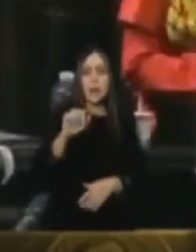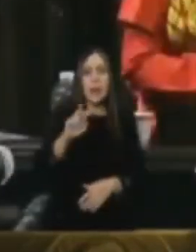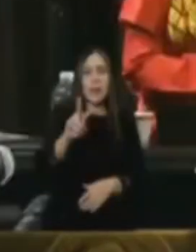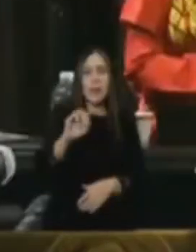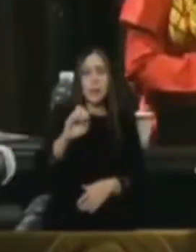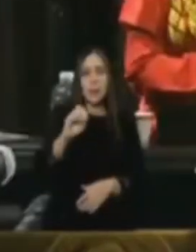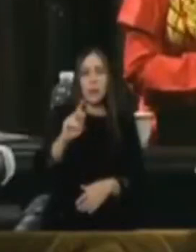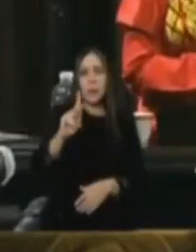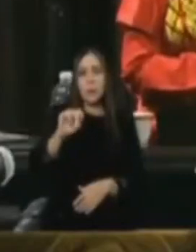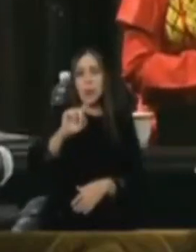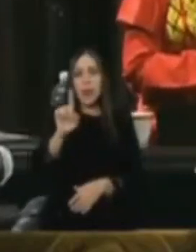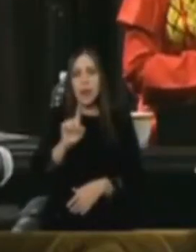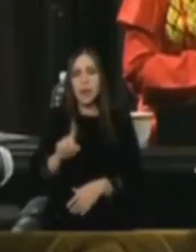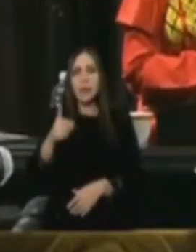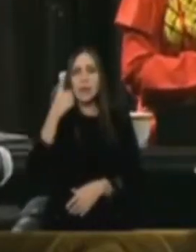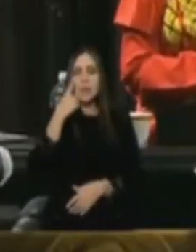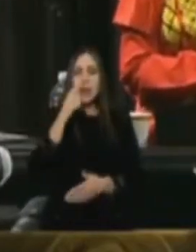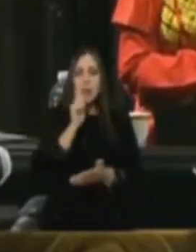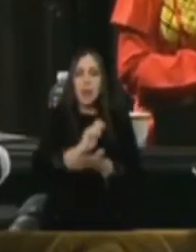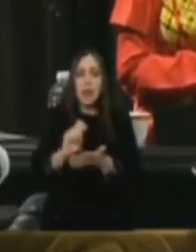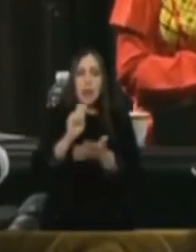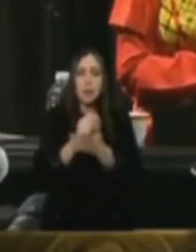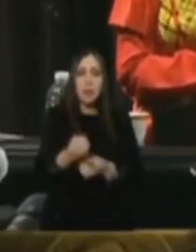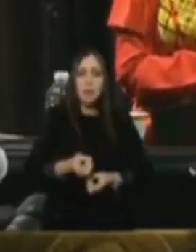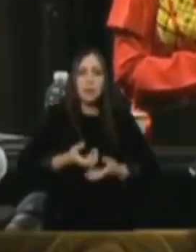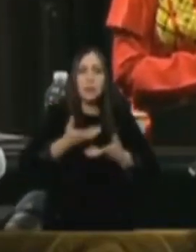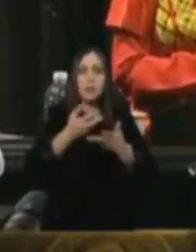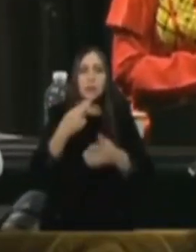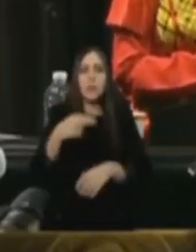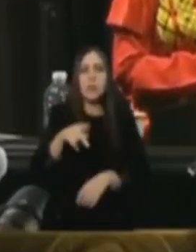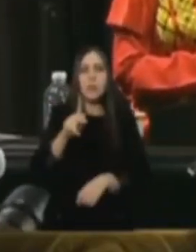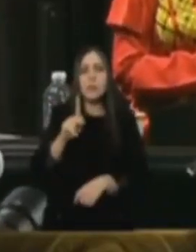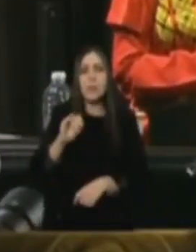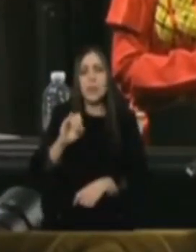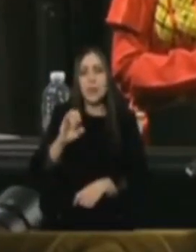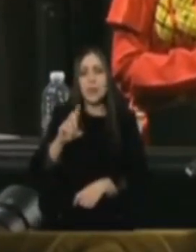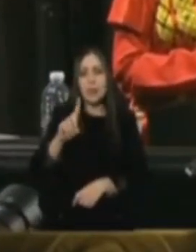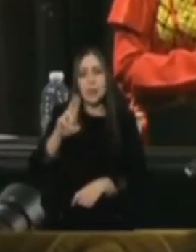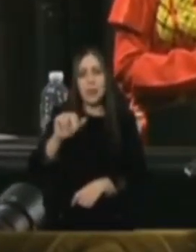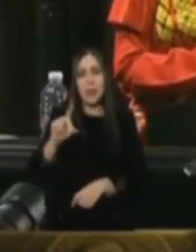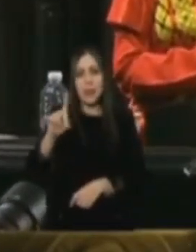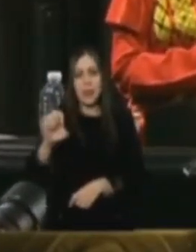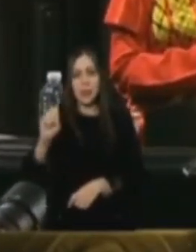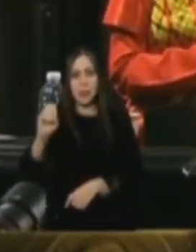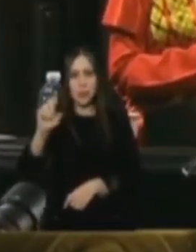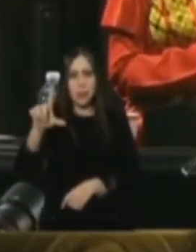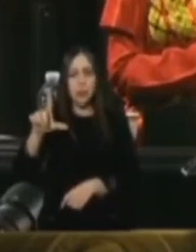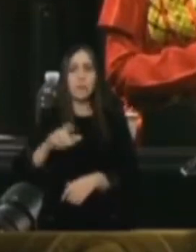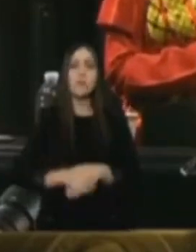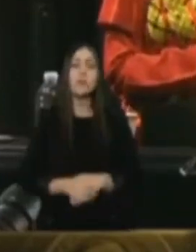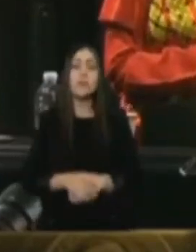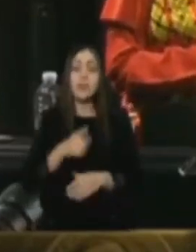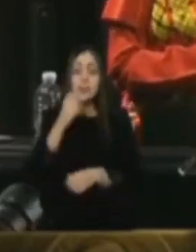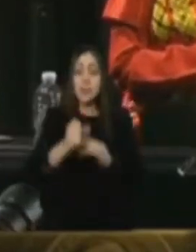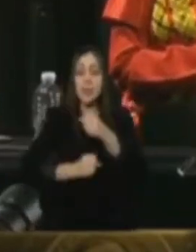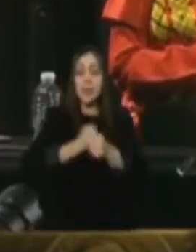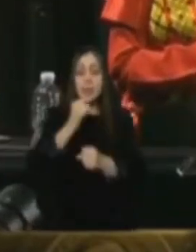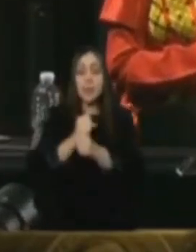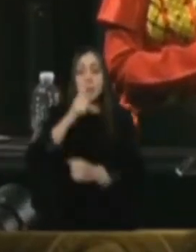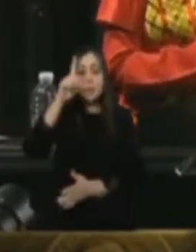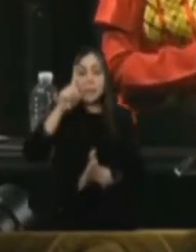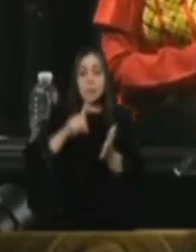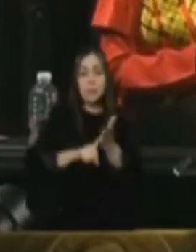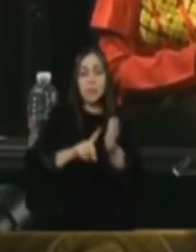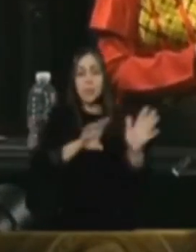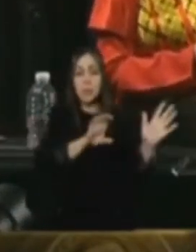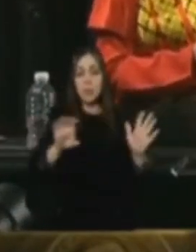poesía Piedra de Sol. El Nobel a Octavio en 1990 nos